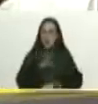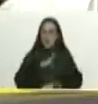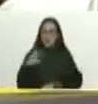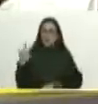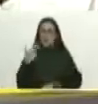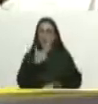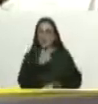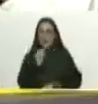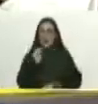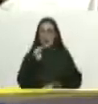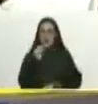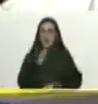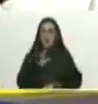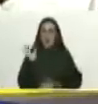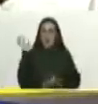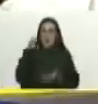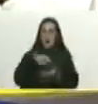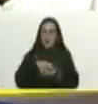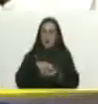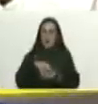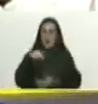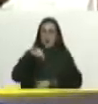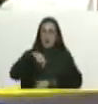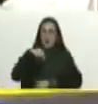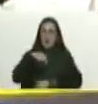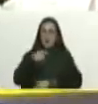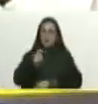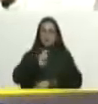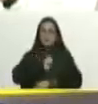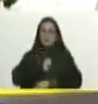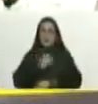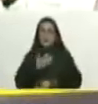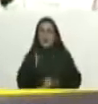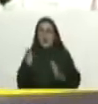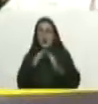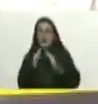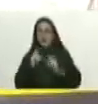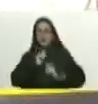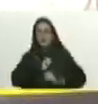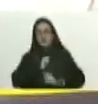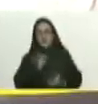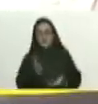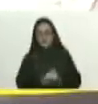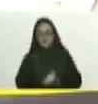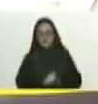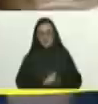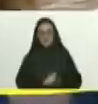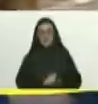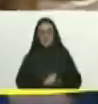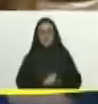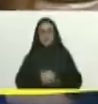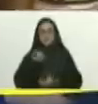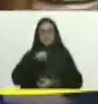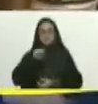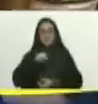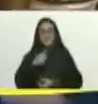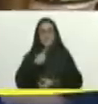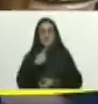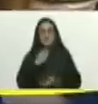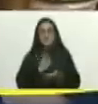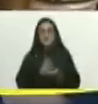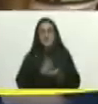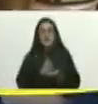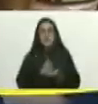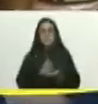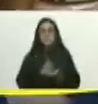Tejería, como joven de Aragua, que hoy, bueno, reciben su vivienda a toda Venezuela, Adriani. Bueno, quiero decirles que siempre en la